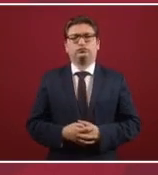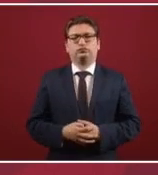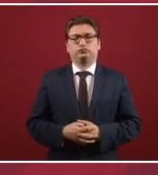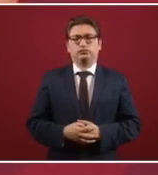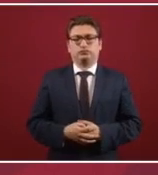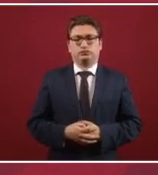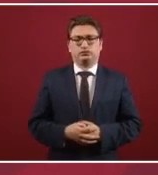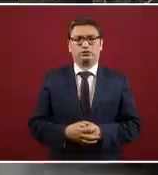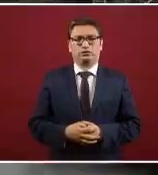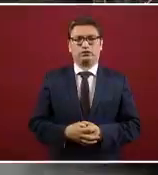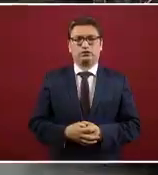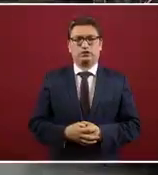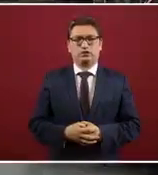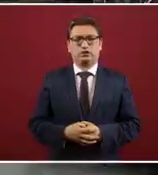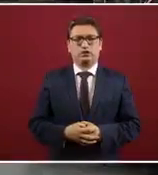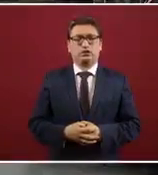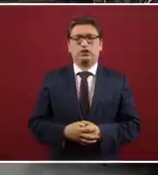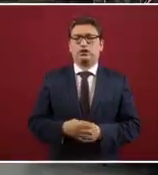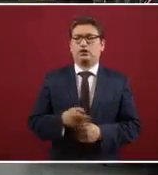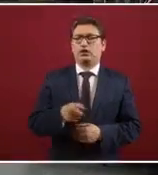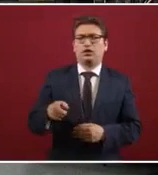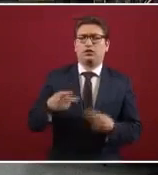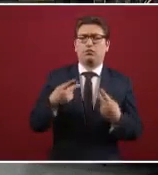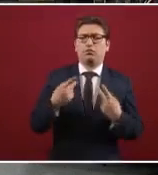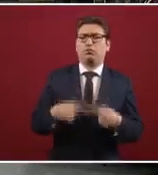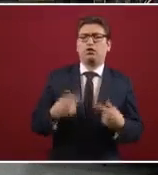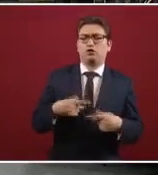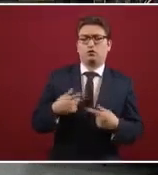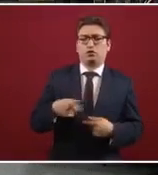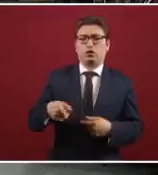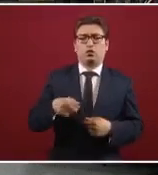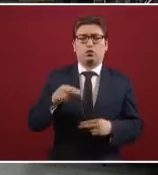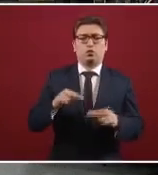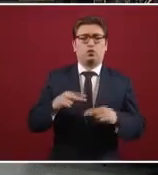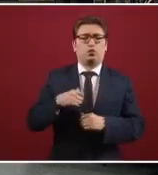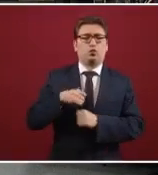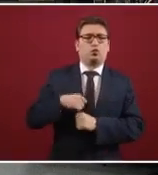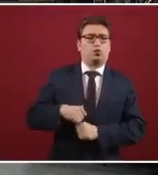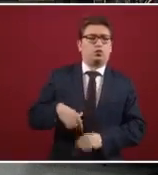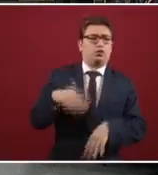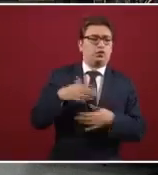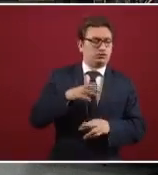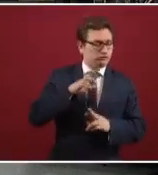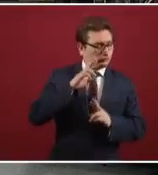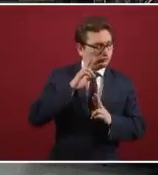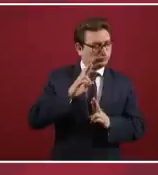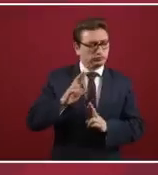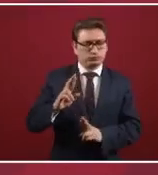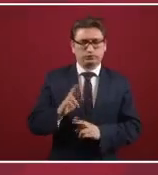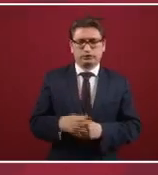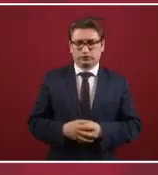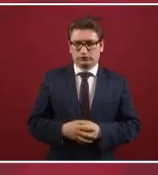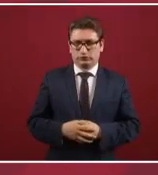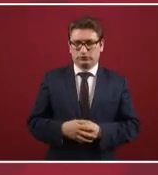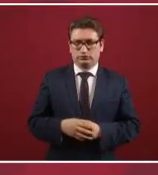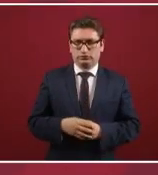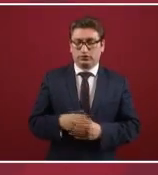nada de que no se puede tocar al intocable antes no se podía tocar al presidente